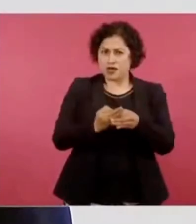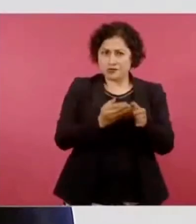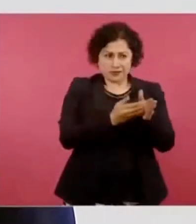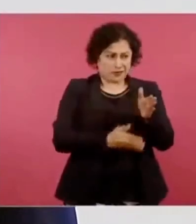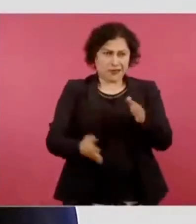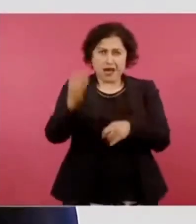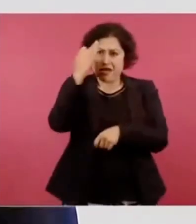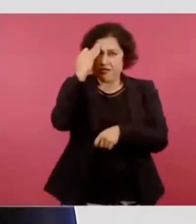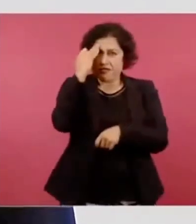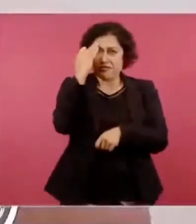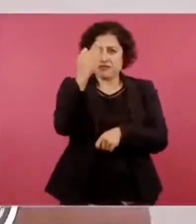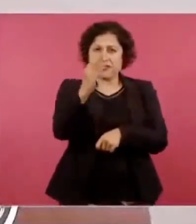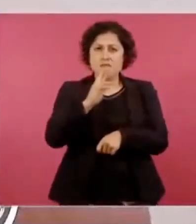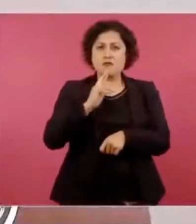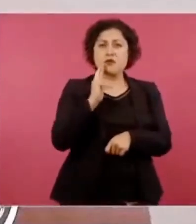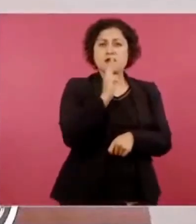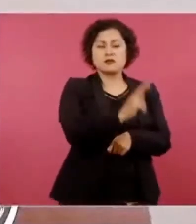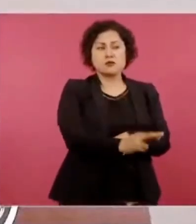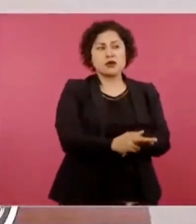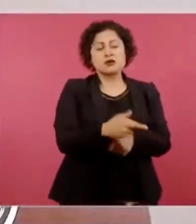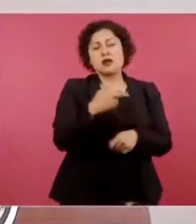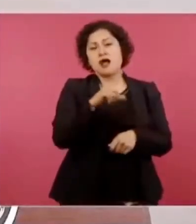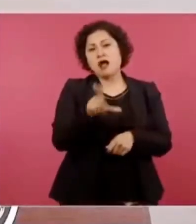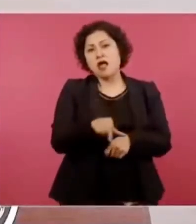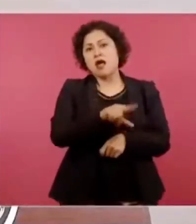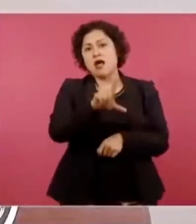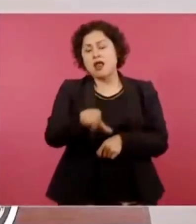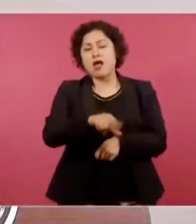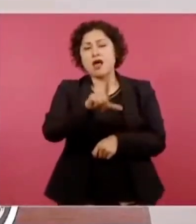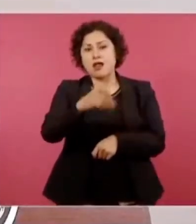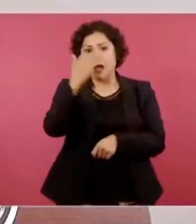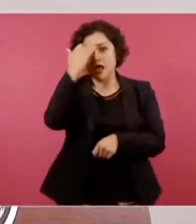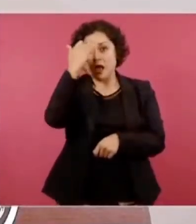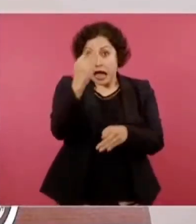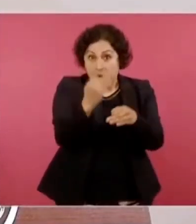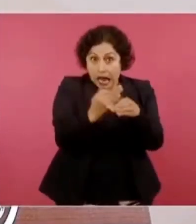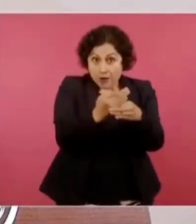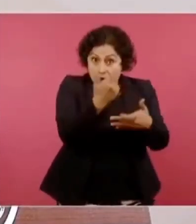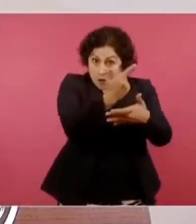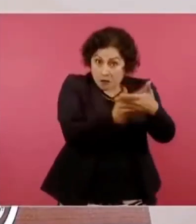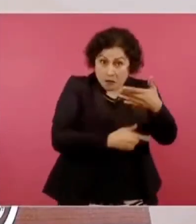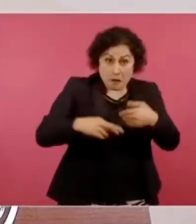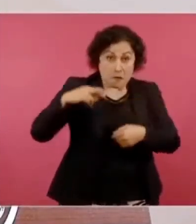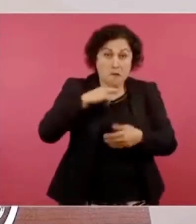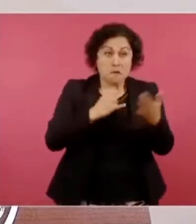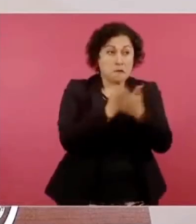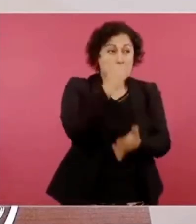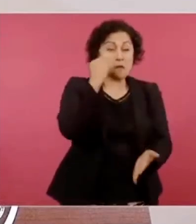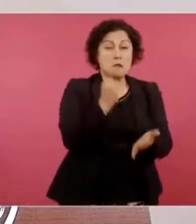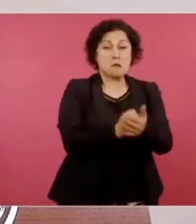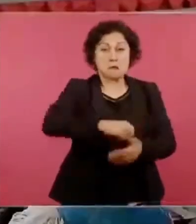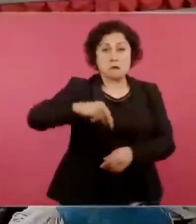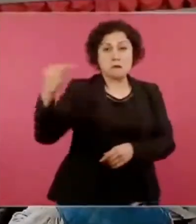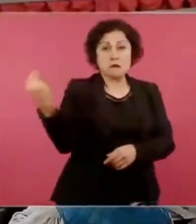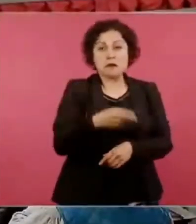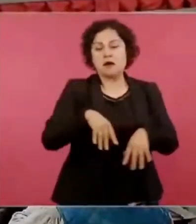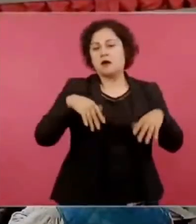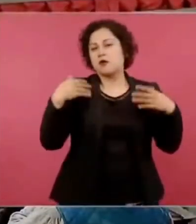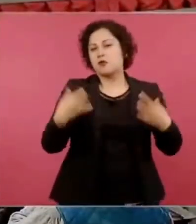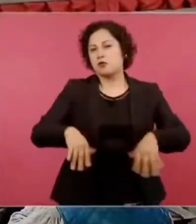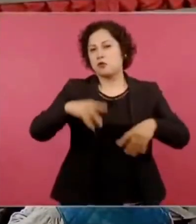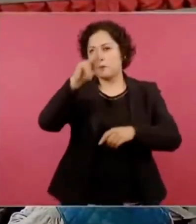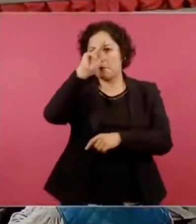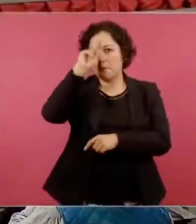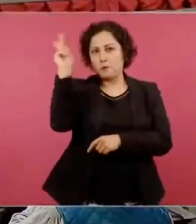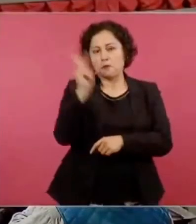resolver, esta medida va a aumentar esos tiempos cuando se